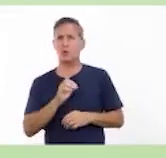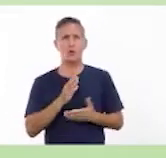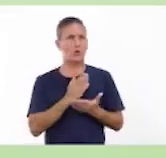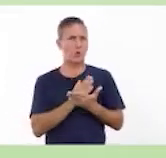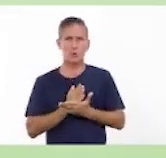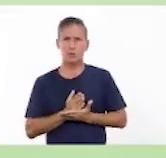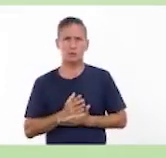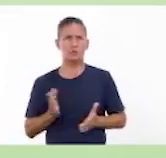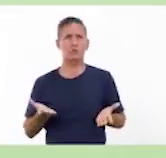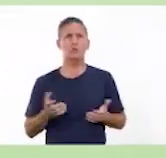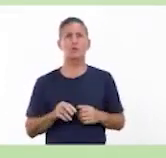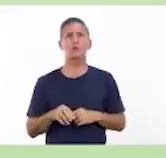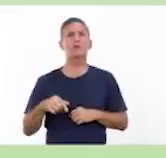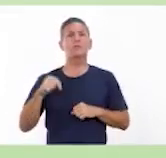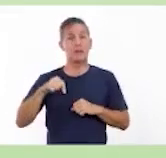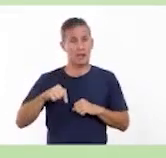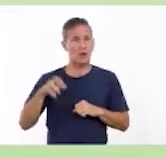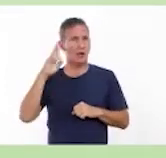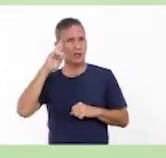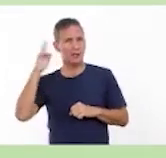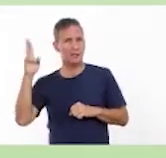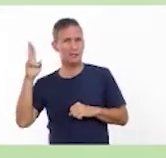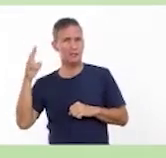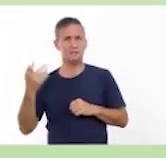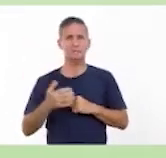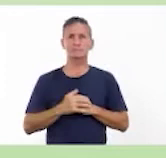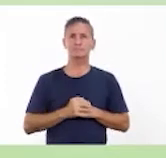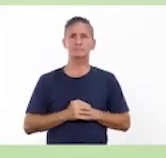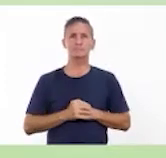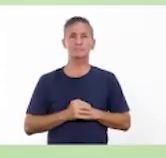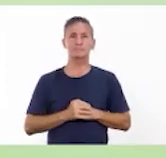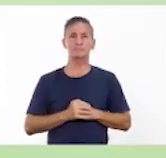el encuentro anterior. Estamos recordando.